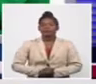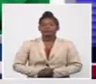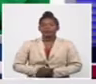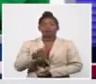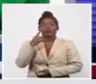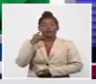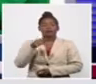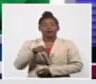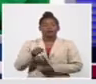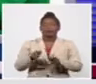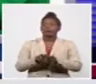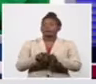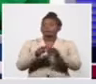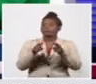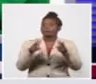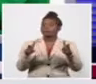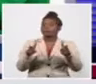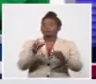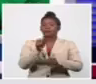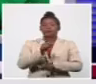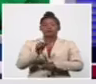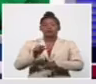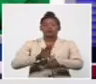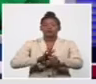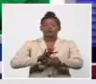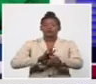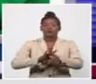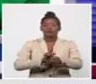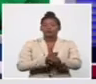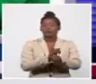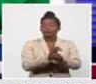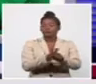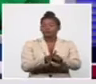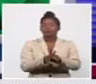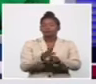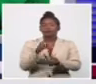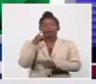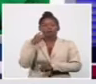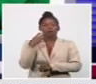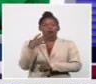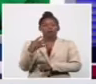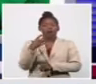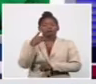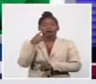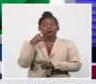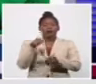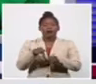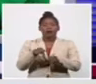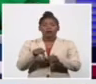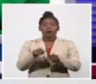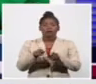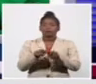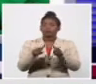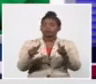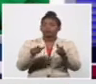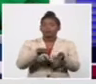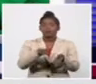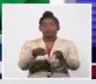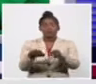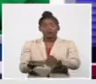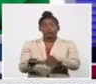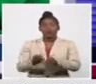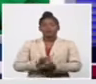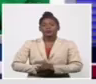dando, pues una afectación muy importante que son los fallecidos que está ocasionando. Y que